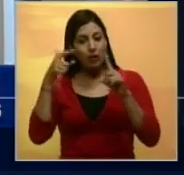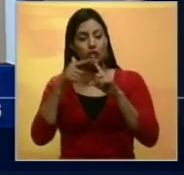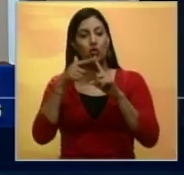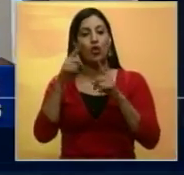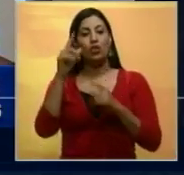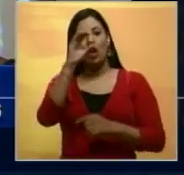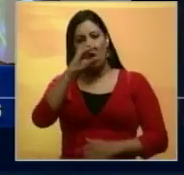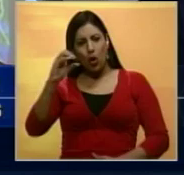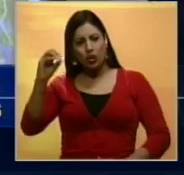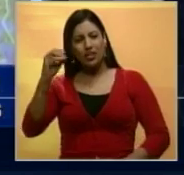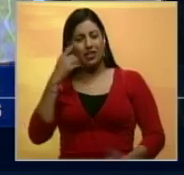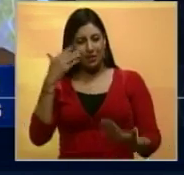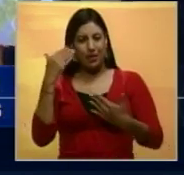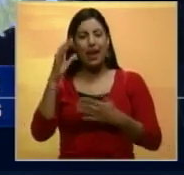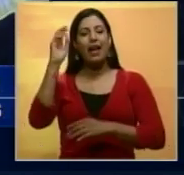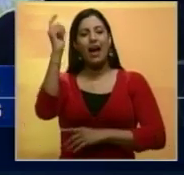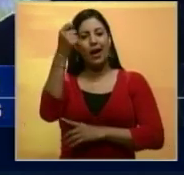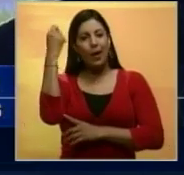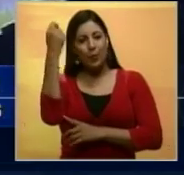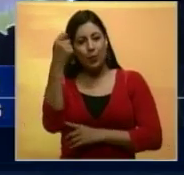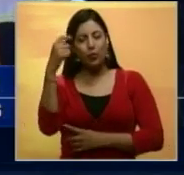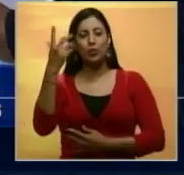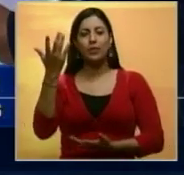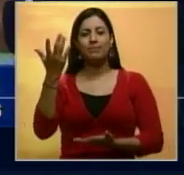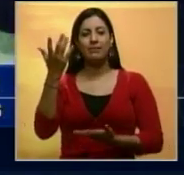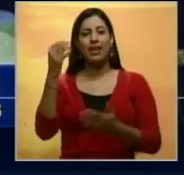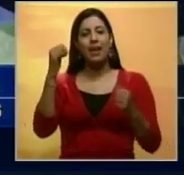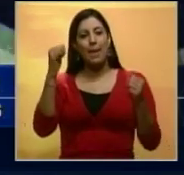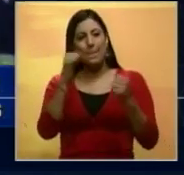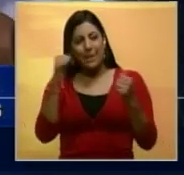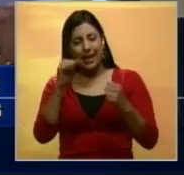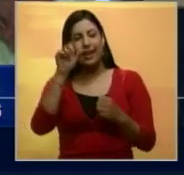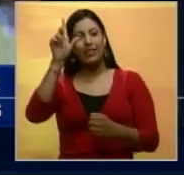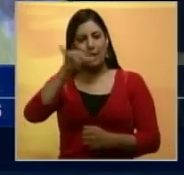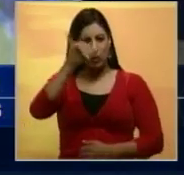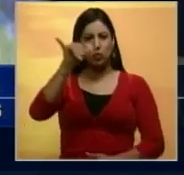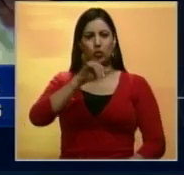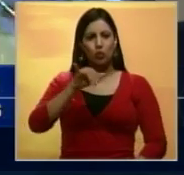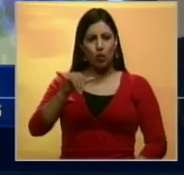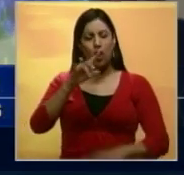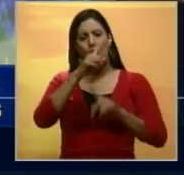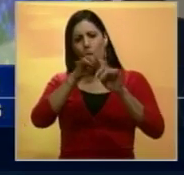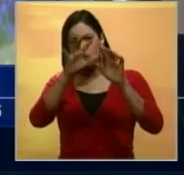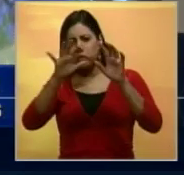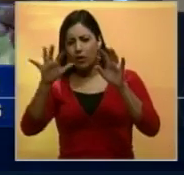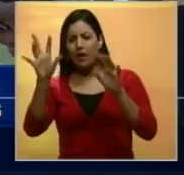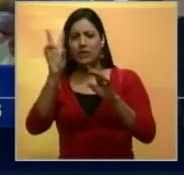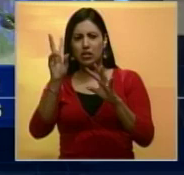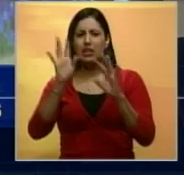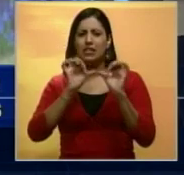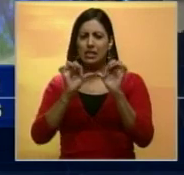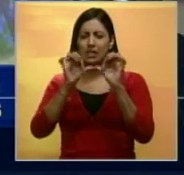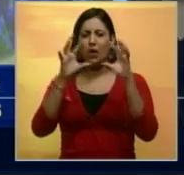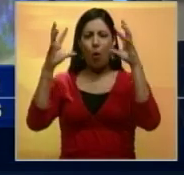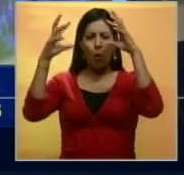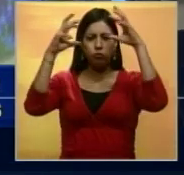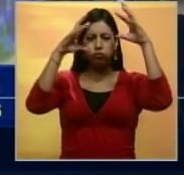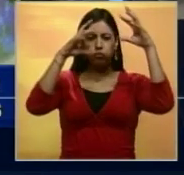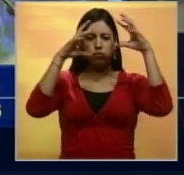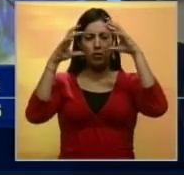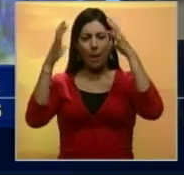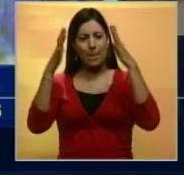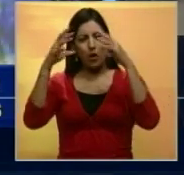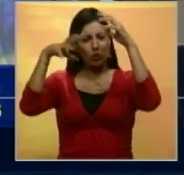llanos occidentales como Apure, los Andes y la Zuliana. El resto del territorio nacional se mantendrá con nubosidad parcial